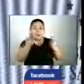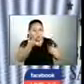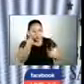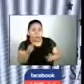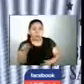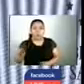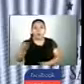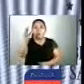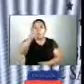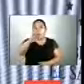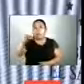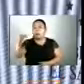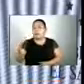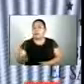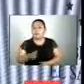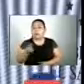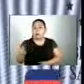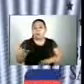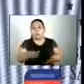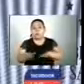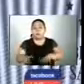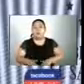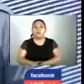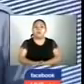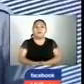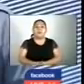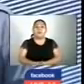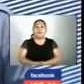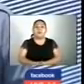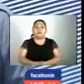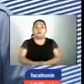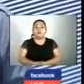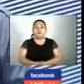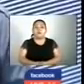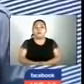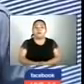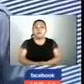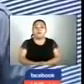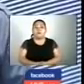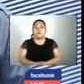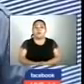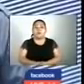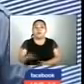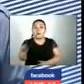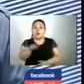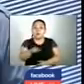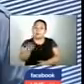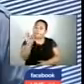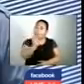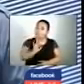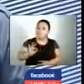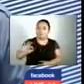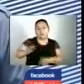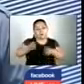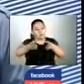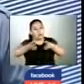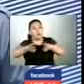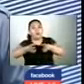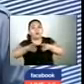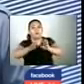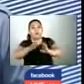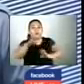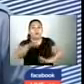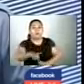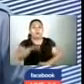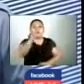países con vulnerabilidad como es El Salvador. Concentramos estas, que son las mejores estrategias para nuestro